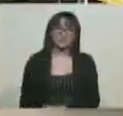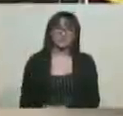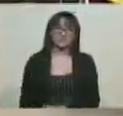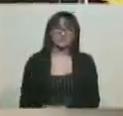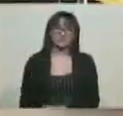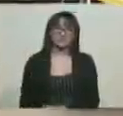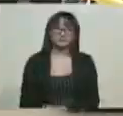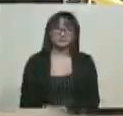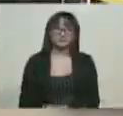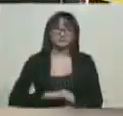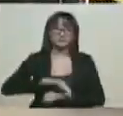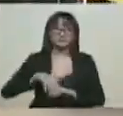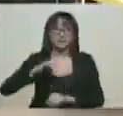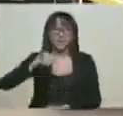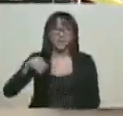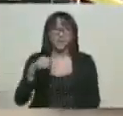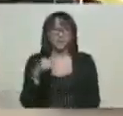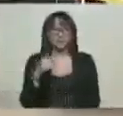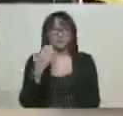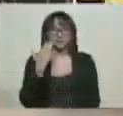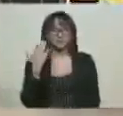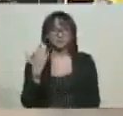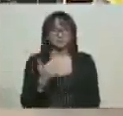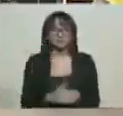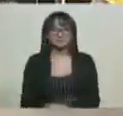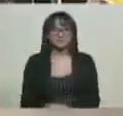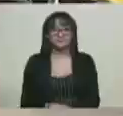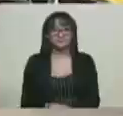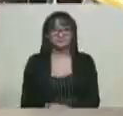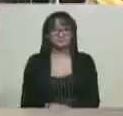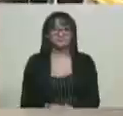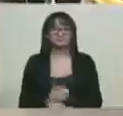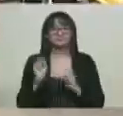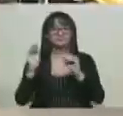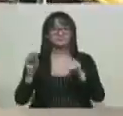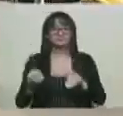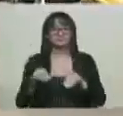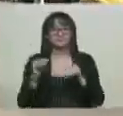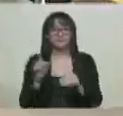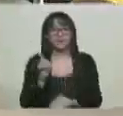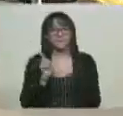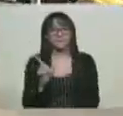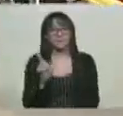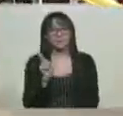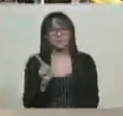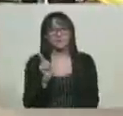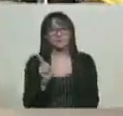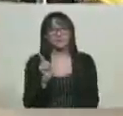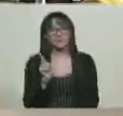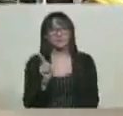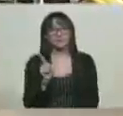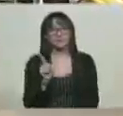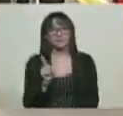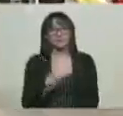Jorge Rodríguez, escucha. Yo le hago un llamado al gran polo patriótico.